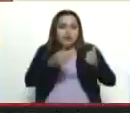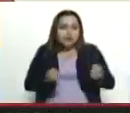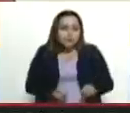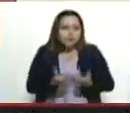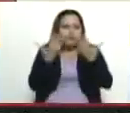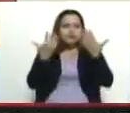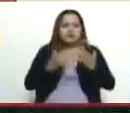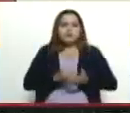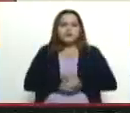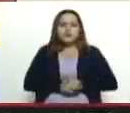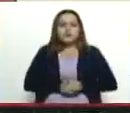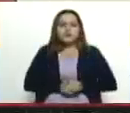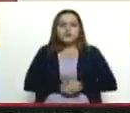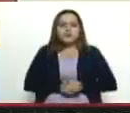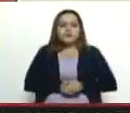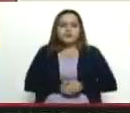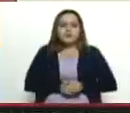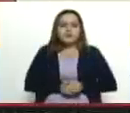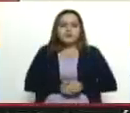Nuevas